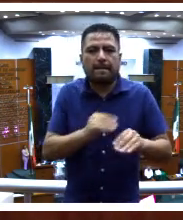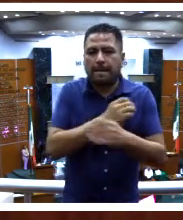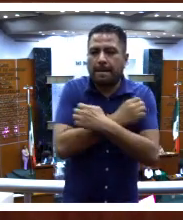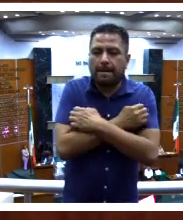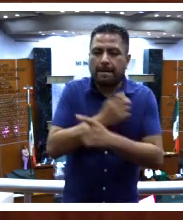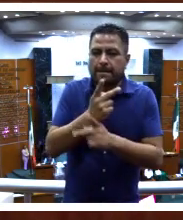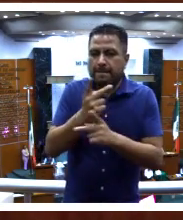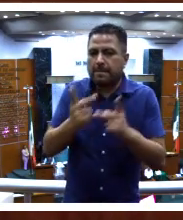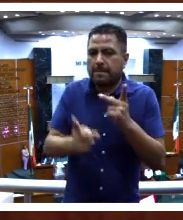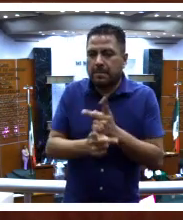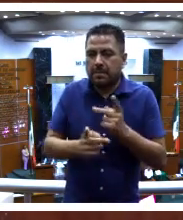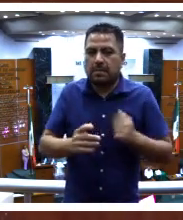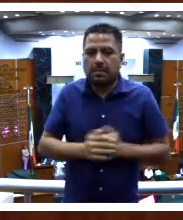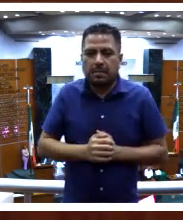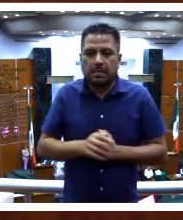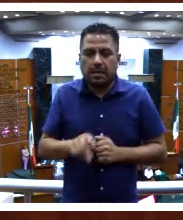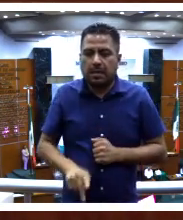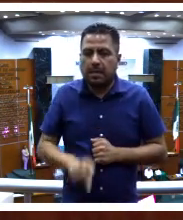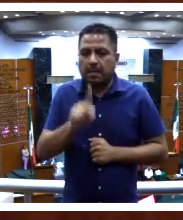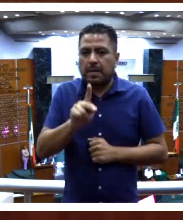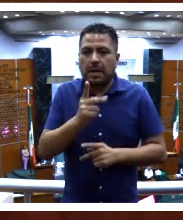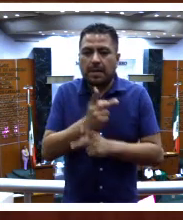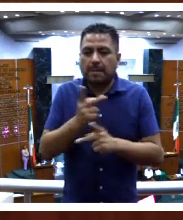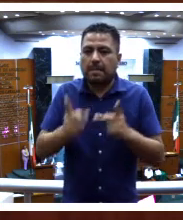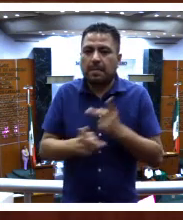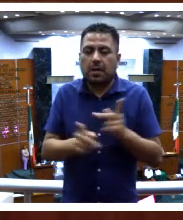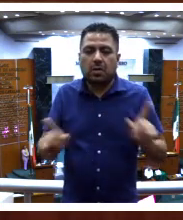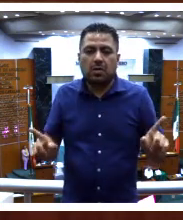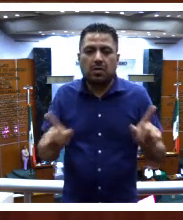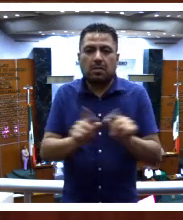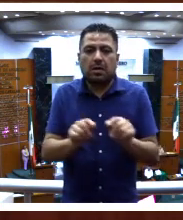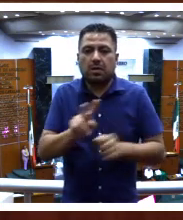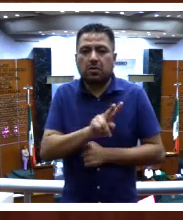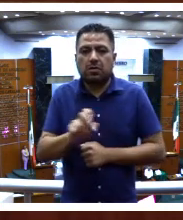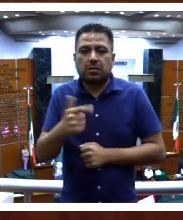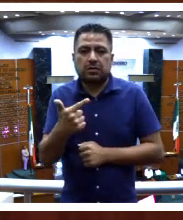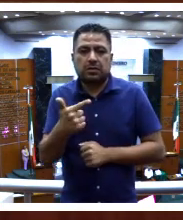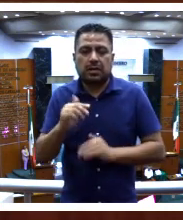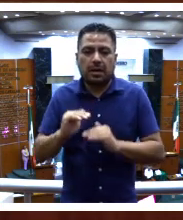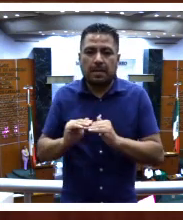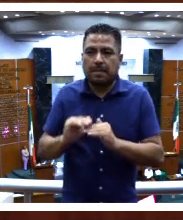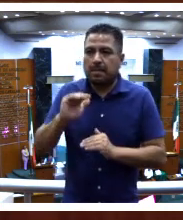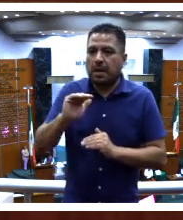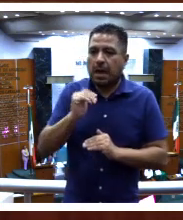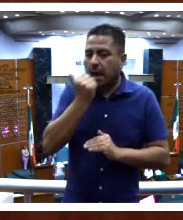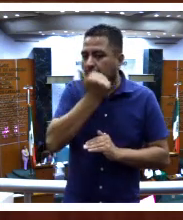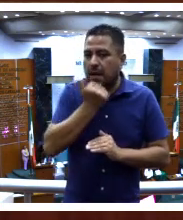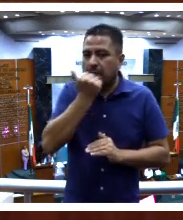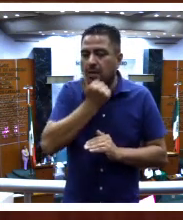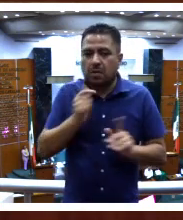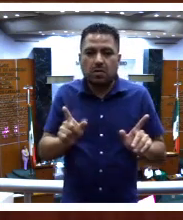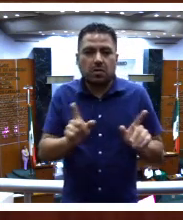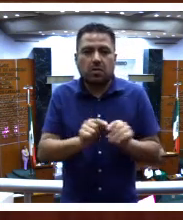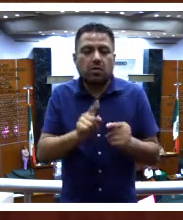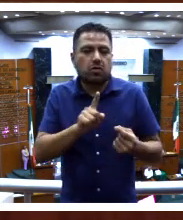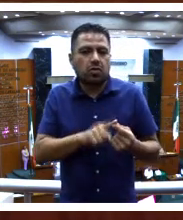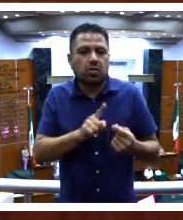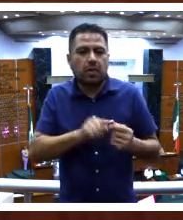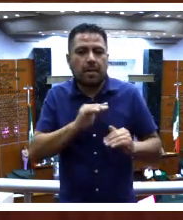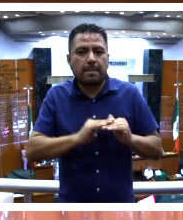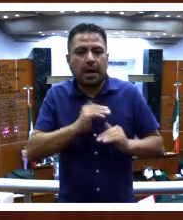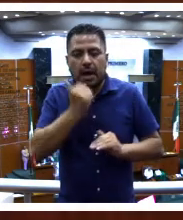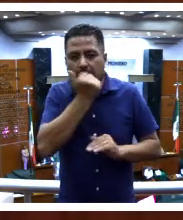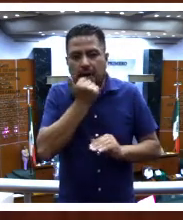educación media superior, pero en la educación media superior solamente hubo 207 aumentos de alumnos. Entonces, ¿dónde están los